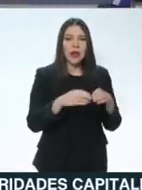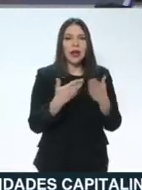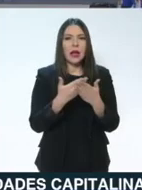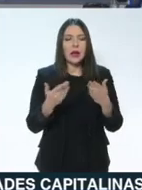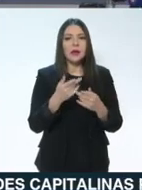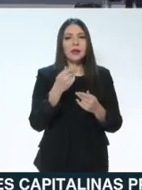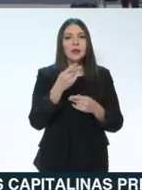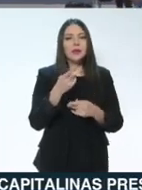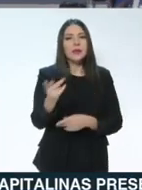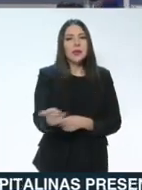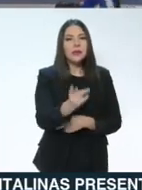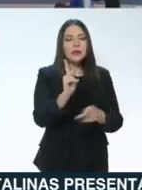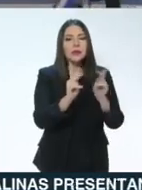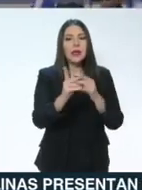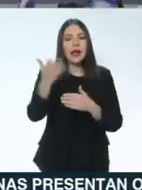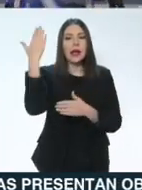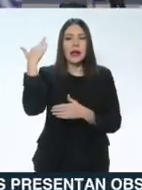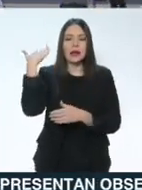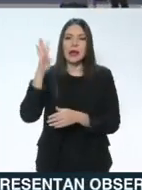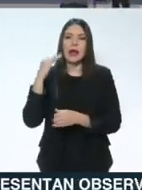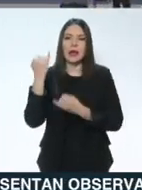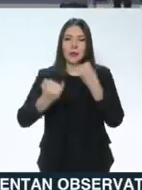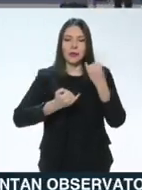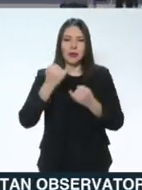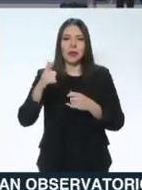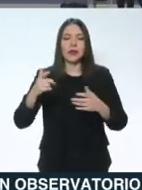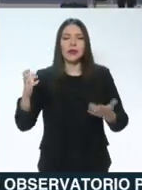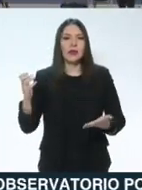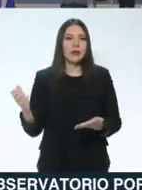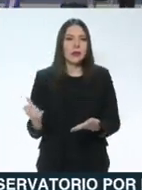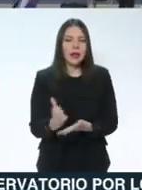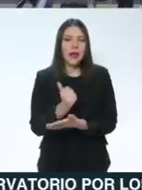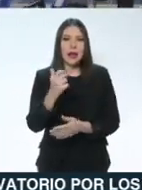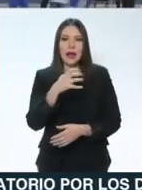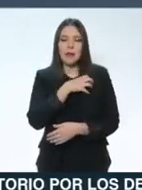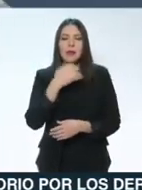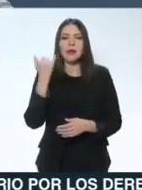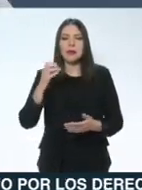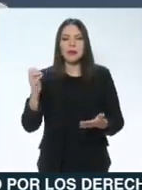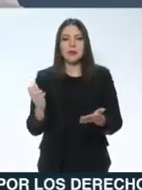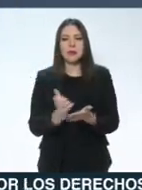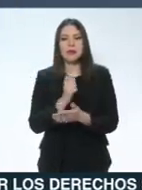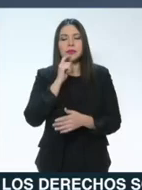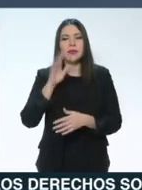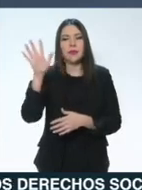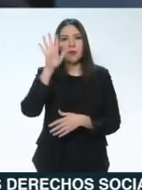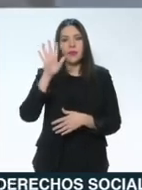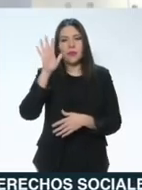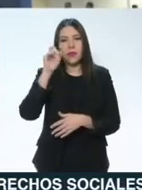otras ediciones de este certamen y han sido campeones y subcampeones intercontinentales.